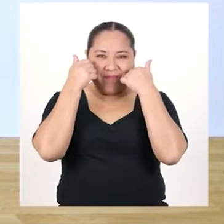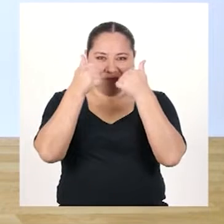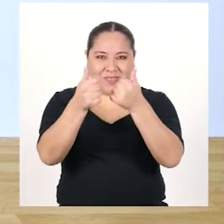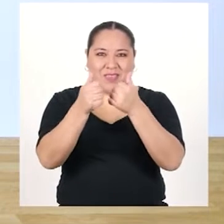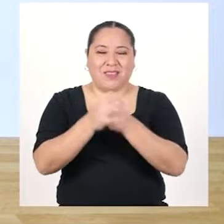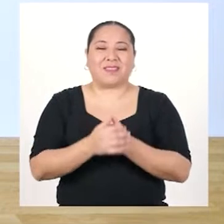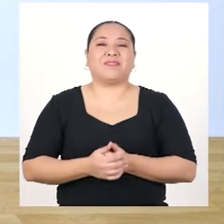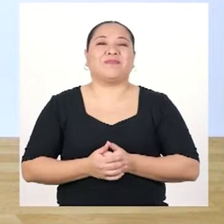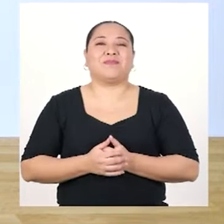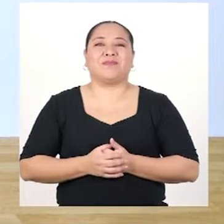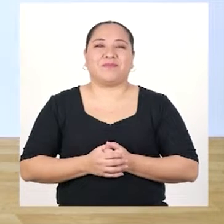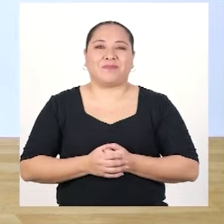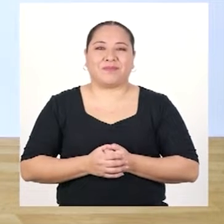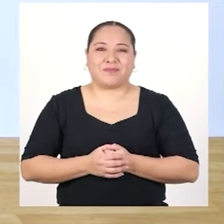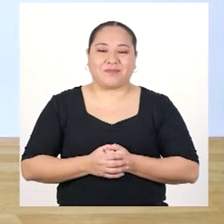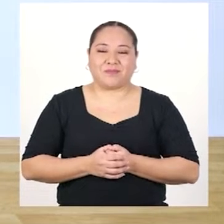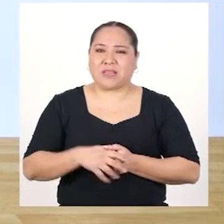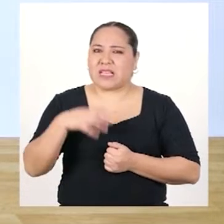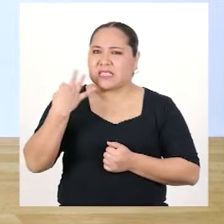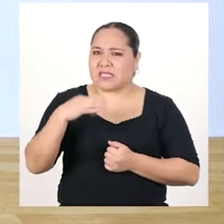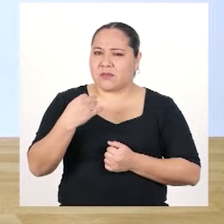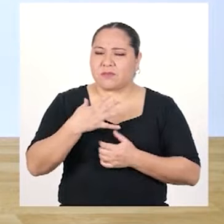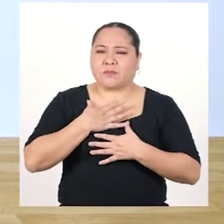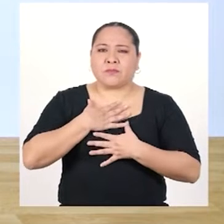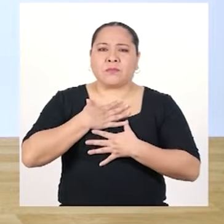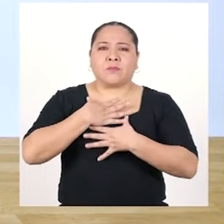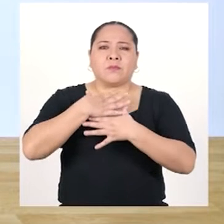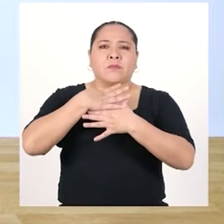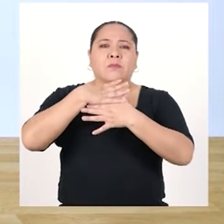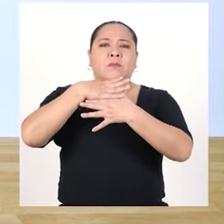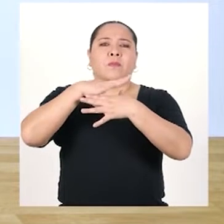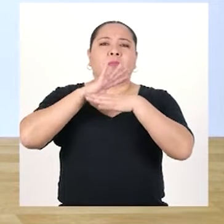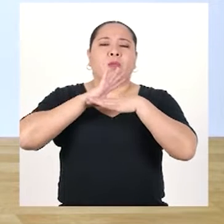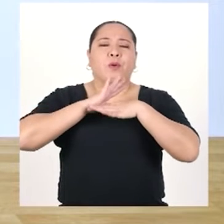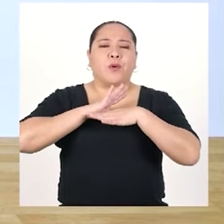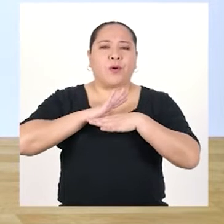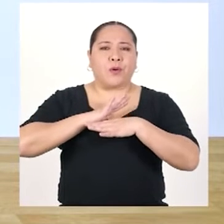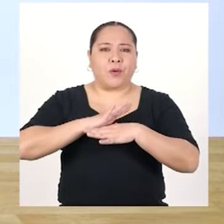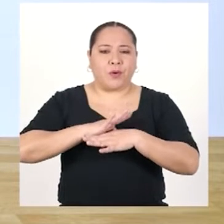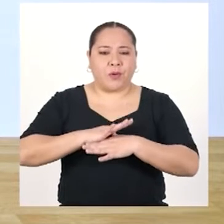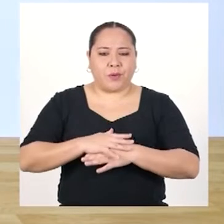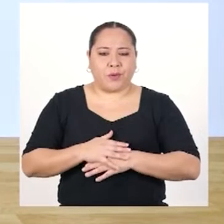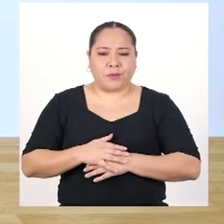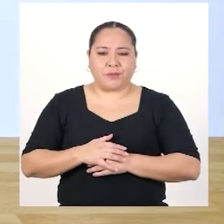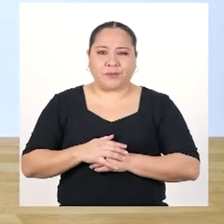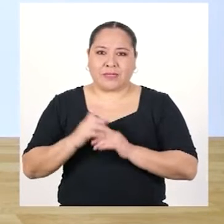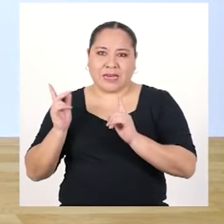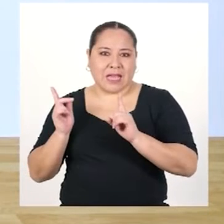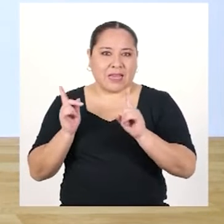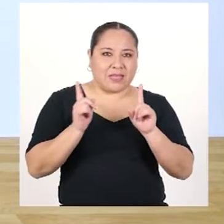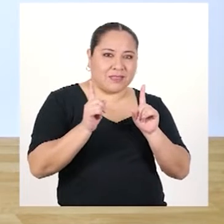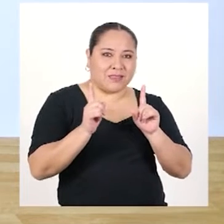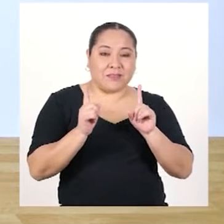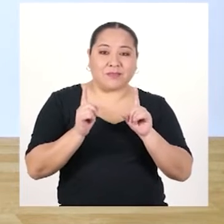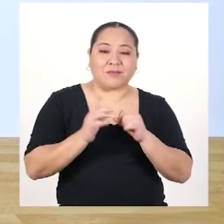Eso es, muy bien. Siempre respiro. Ahora sí.